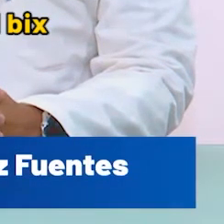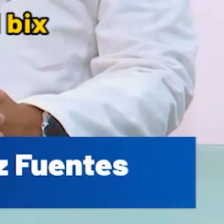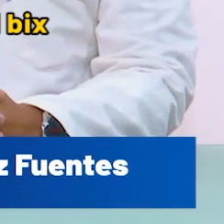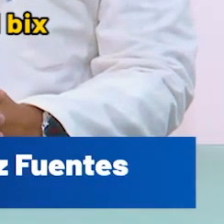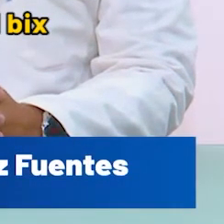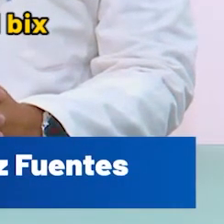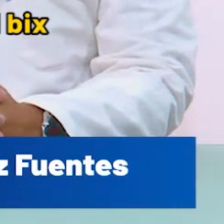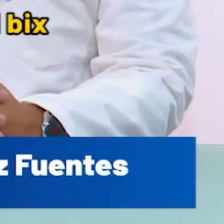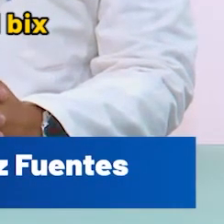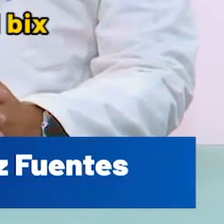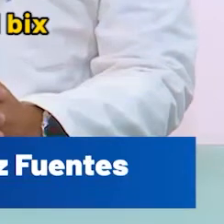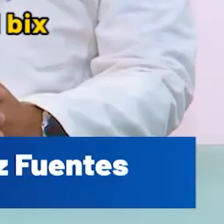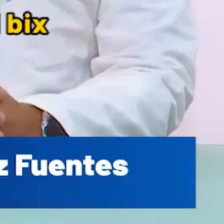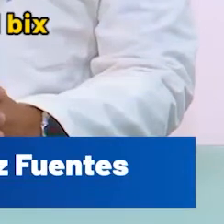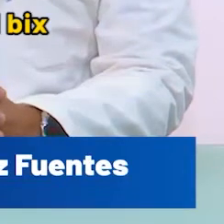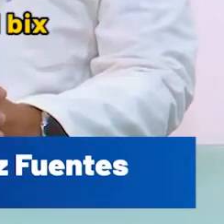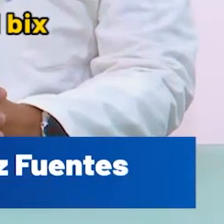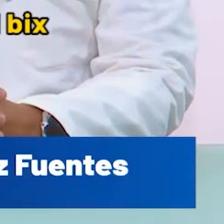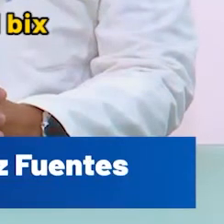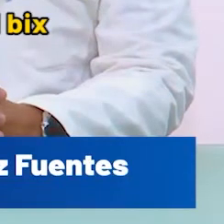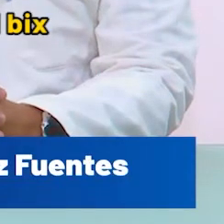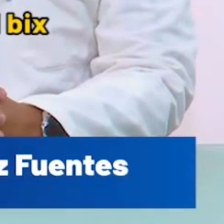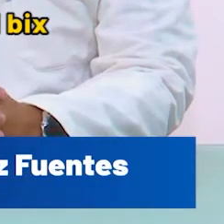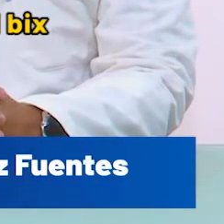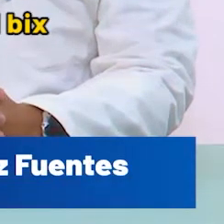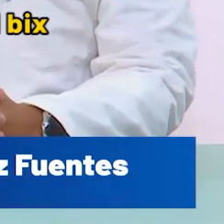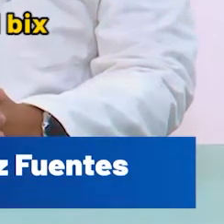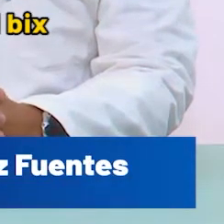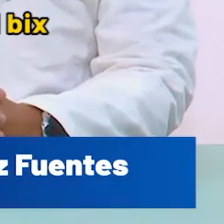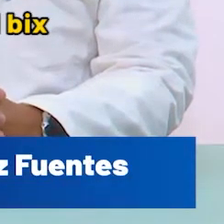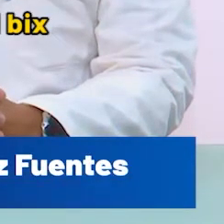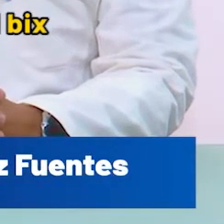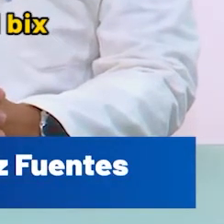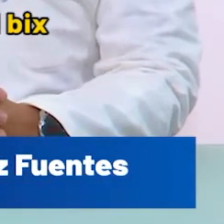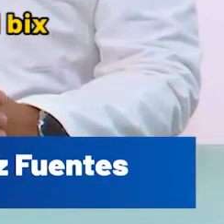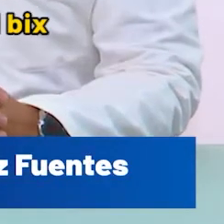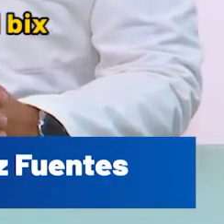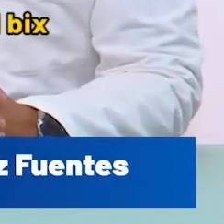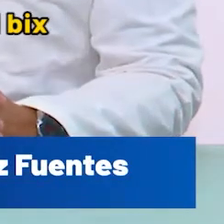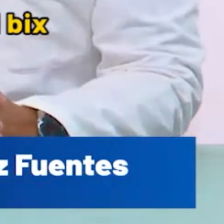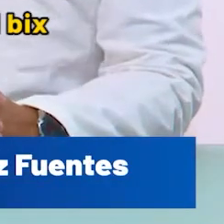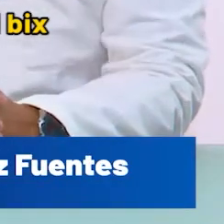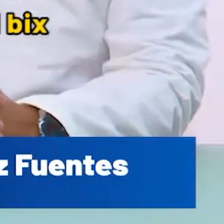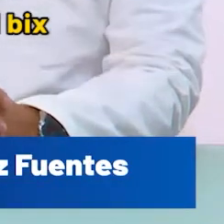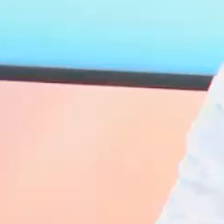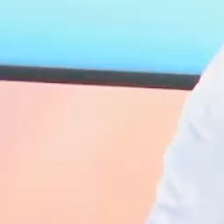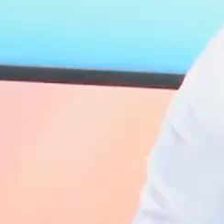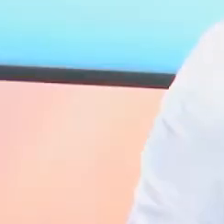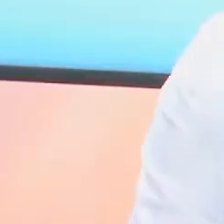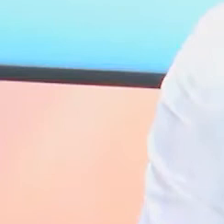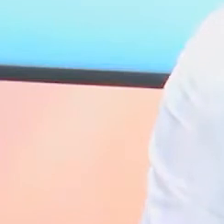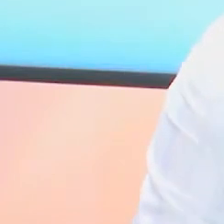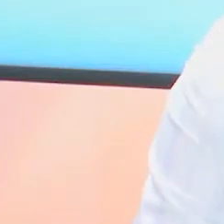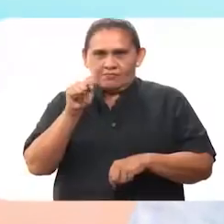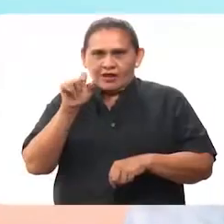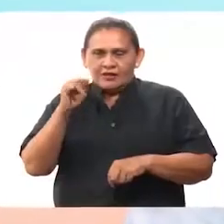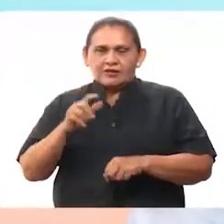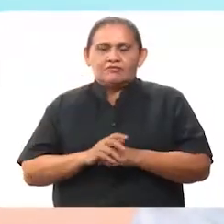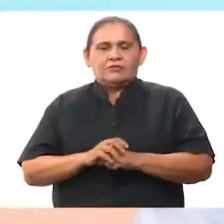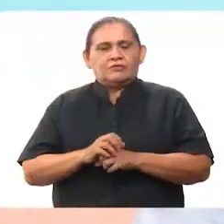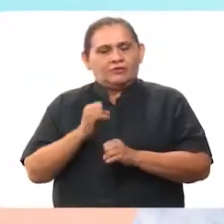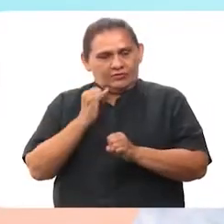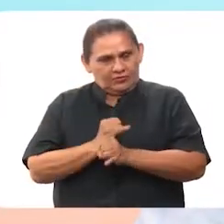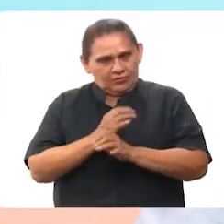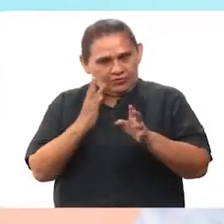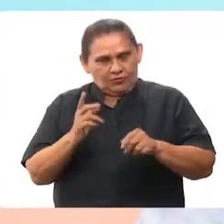Muy buenas tardes. A continuación daremos el parte médico relacionado con el COVID-19 en el estado de Yucatán. Doctora Patti, por favor. Gracias, doctor. Buenas tardes. Este es el parte